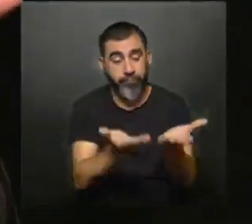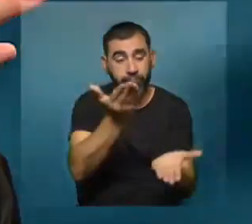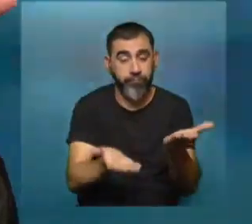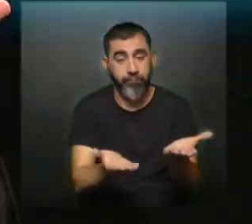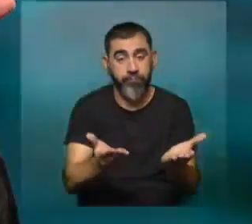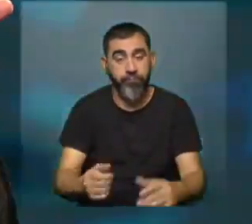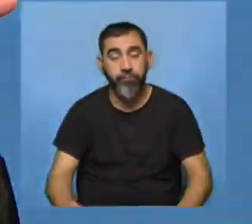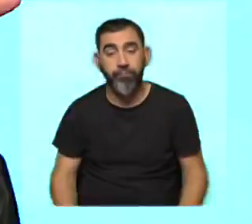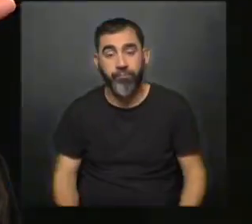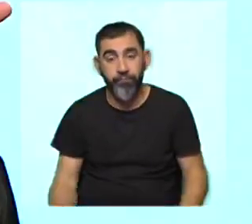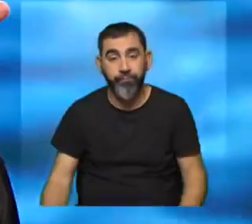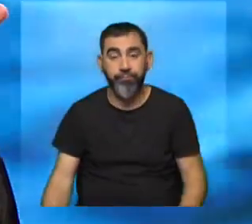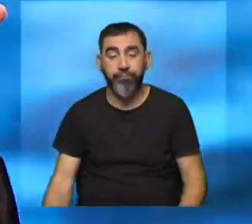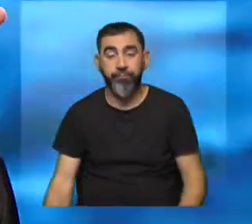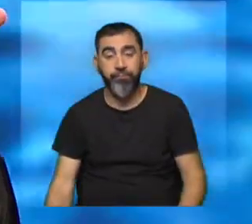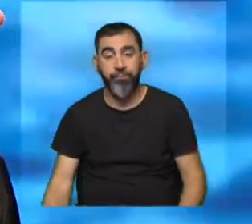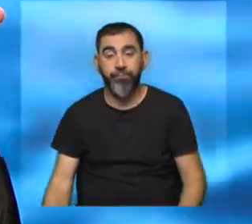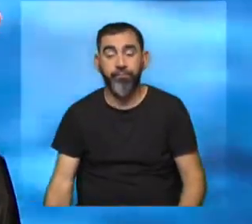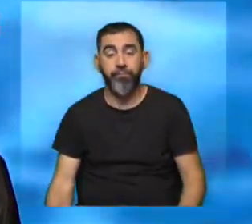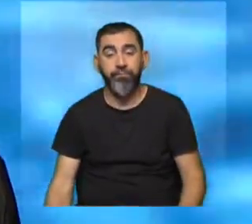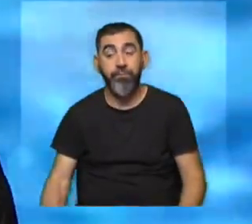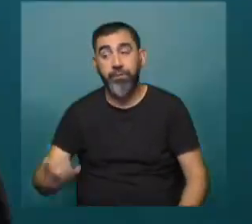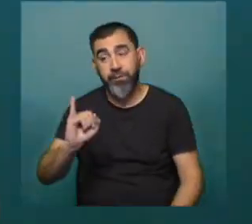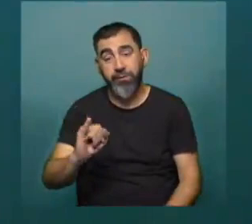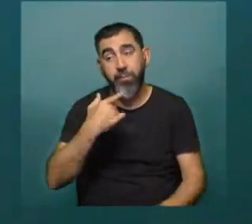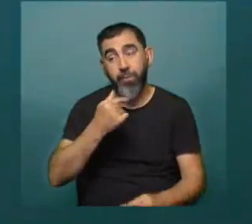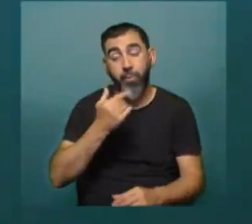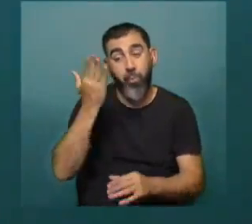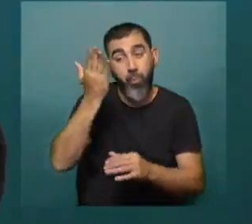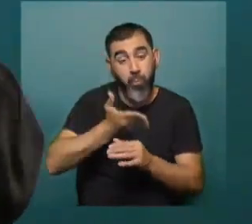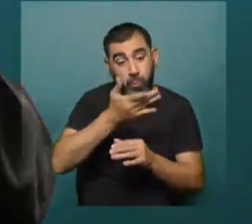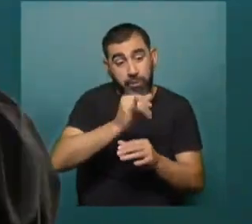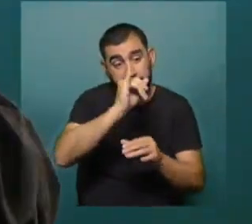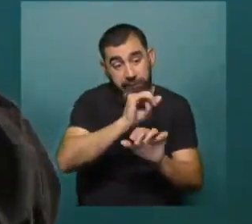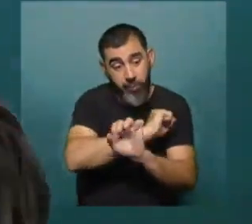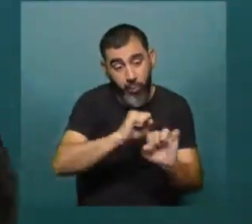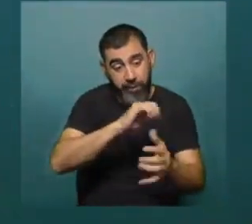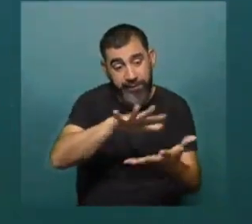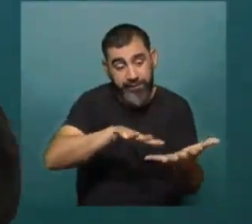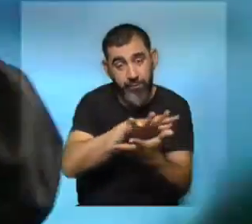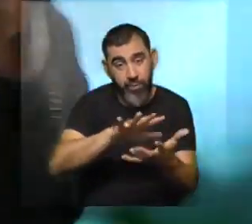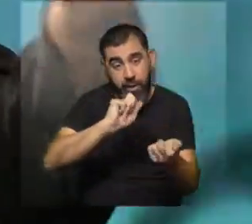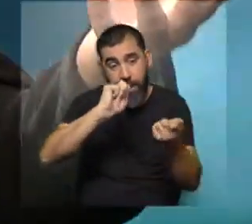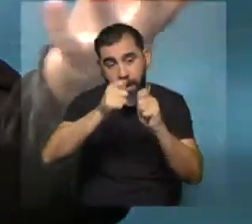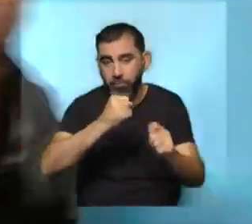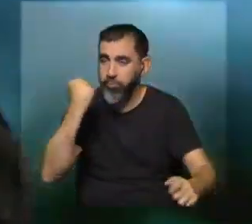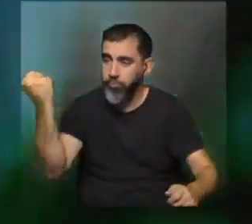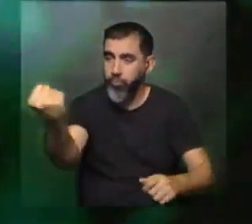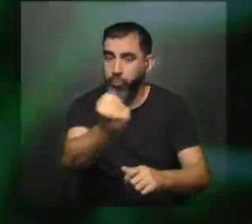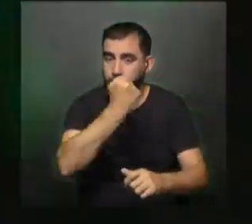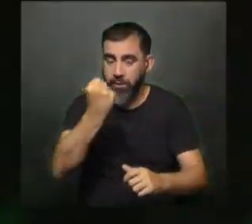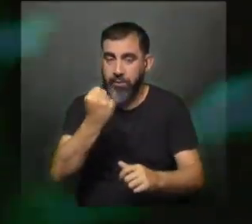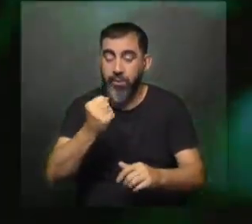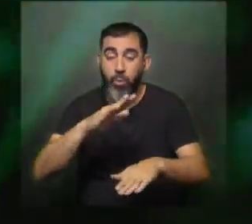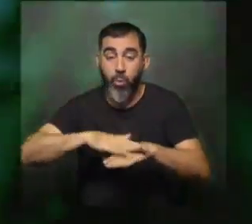probabilidad de ocurrencia de ese evento. Si la probabilidad de ocurrencia de ese evento en particular cambia significativamente debido